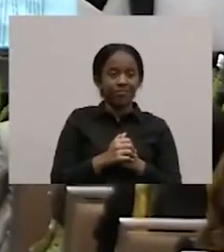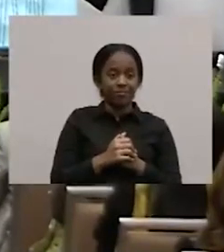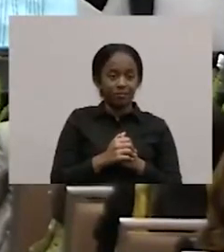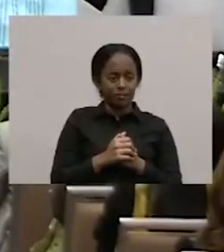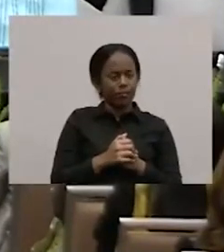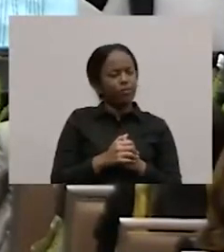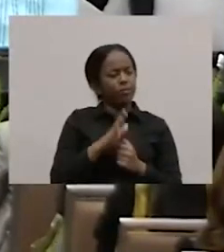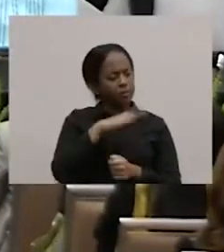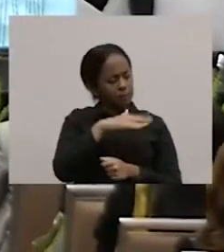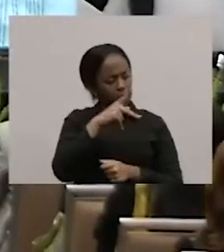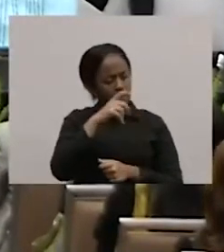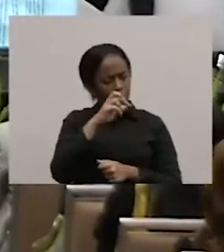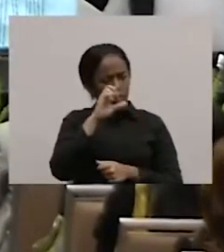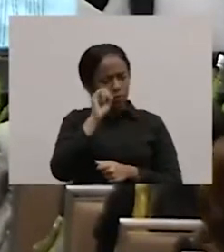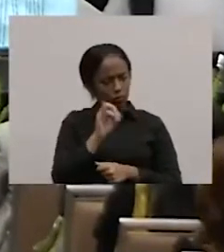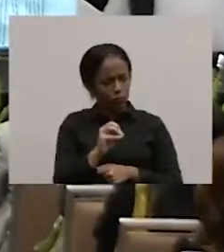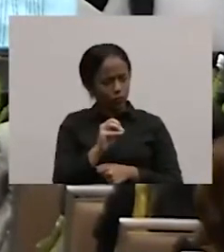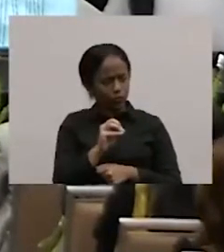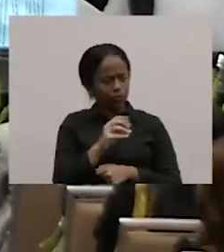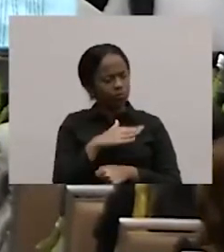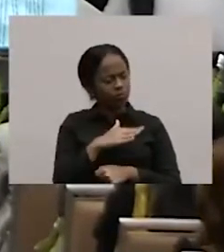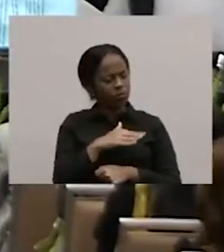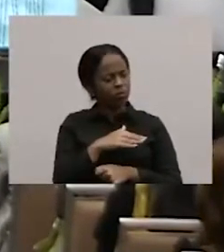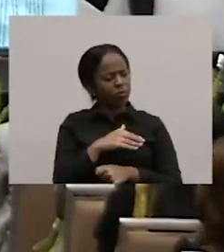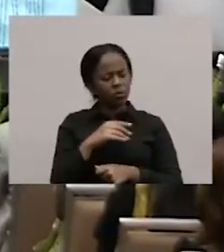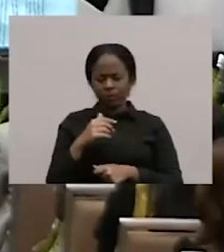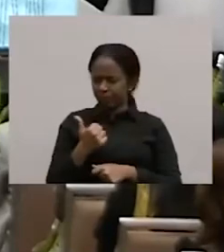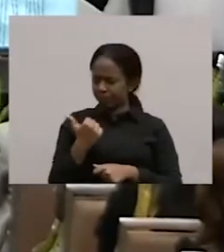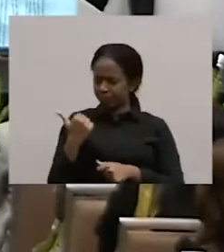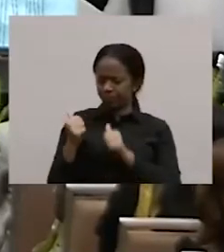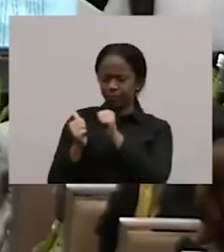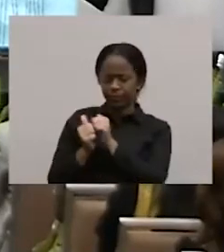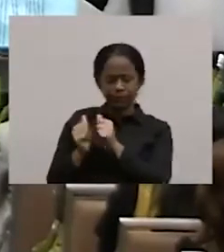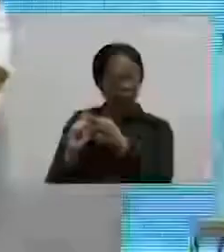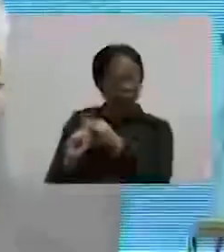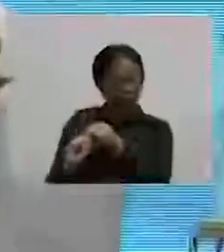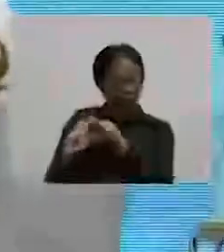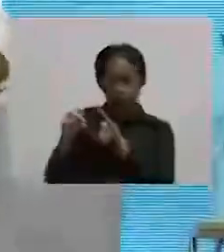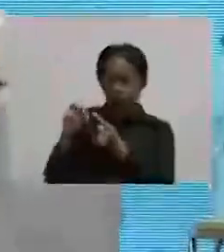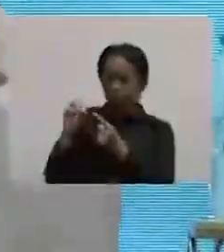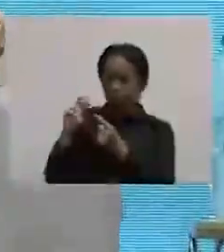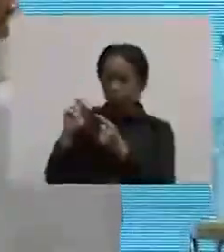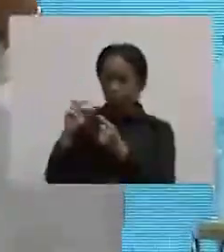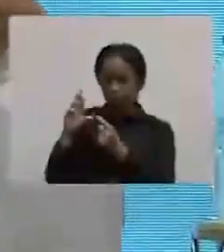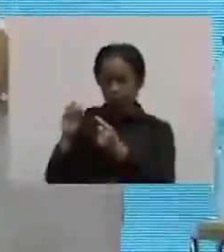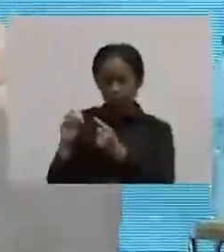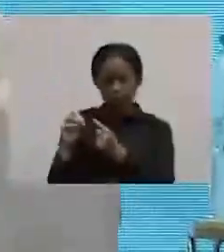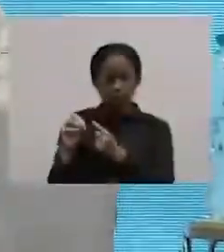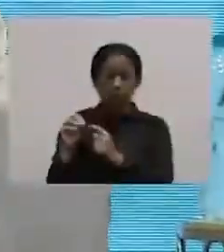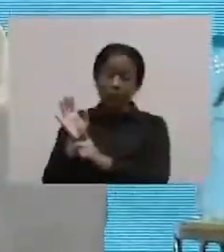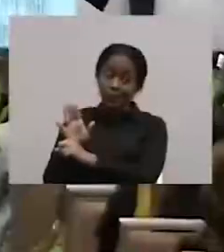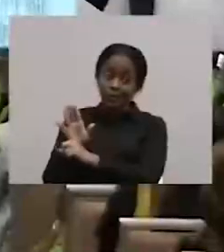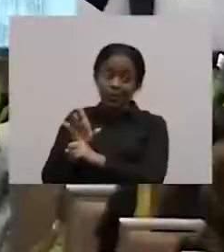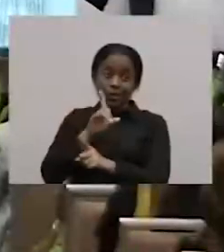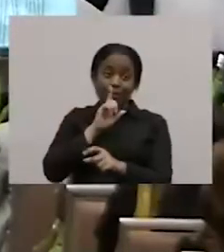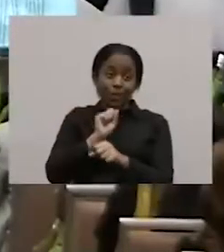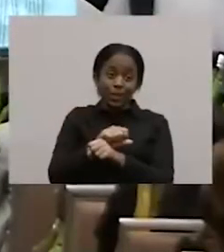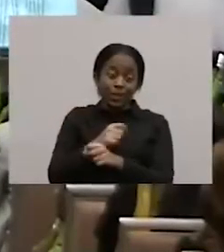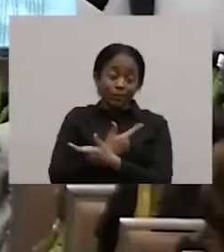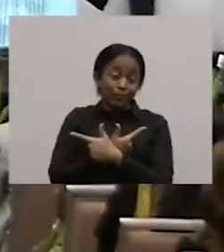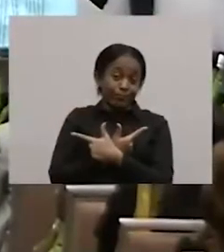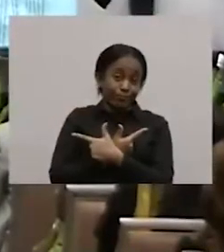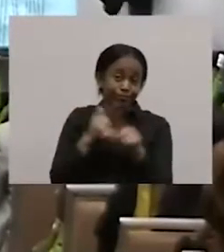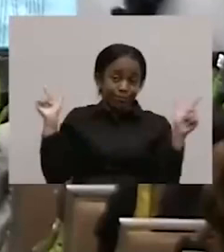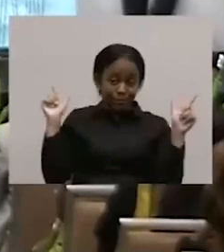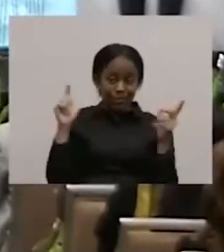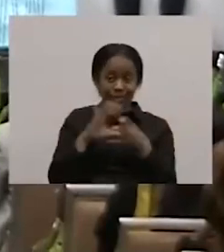tomando la idea de Monegro, Monegro es muy liberal con este tema. ¿Liberal? Sí, con este